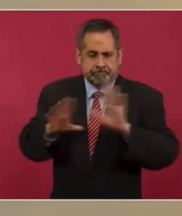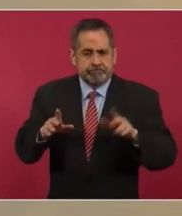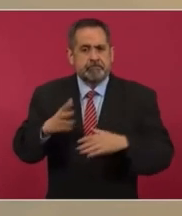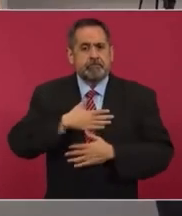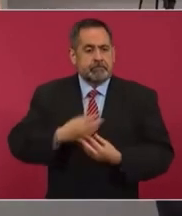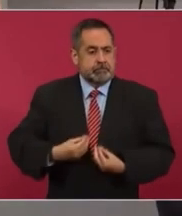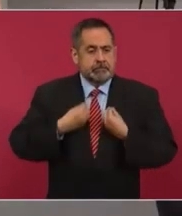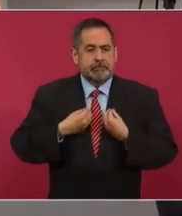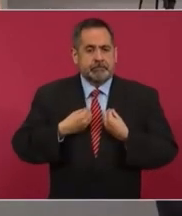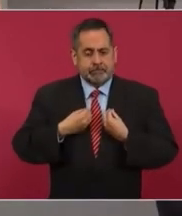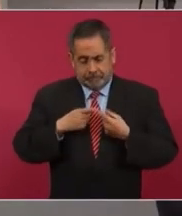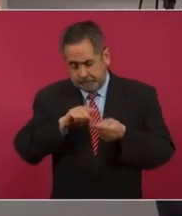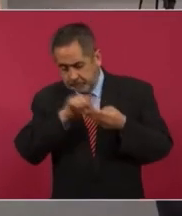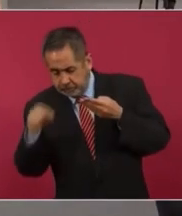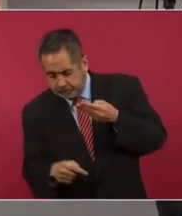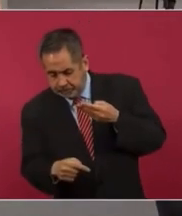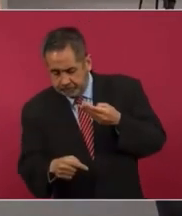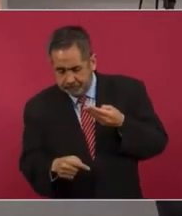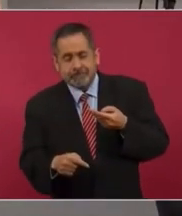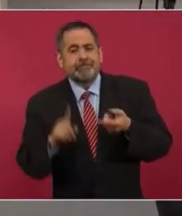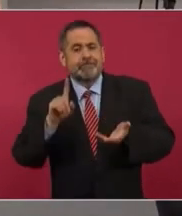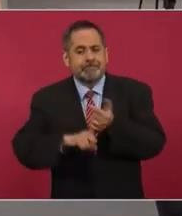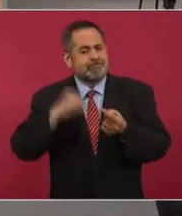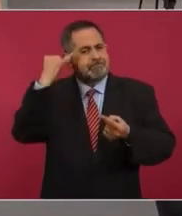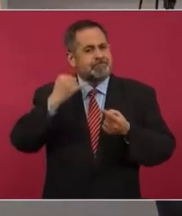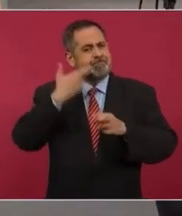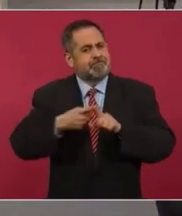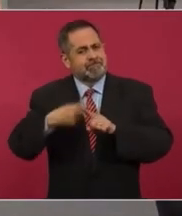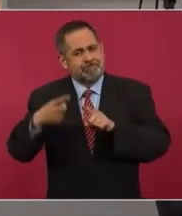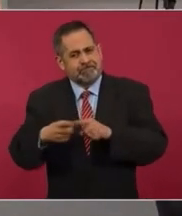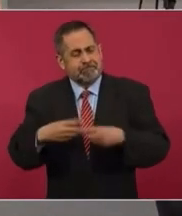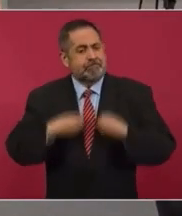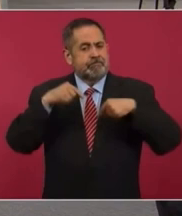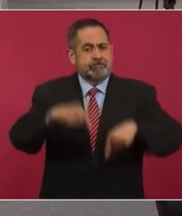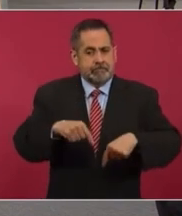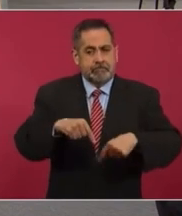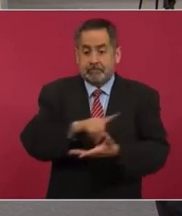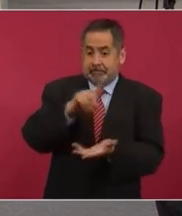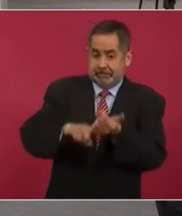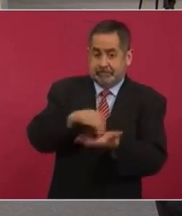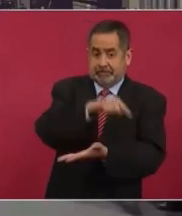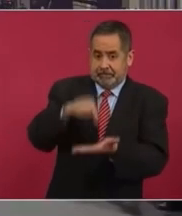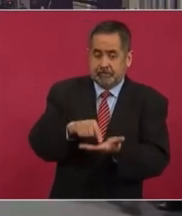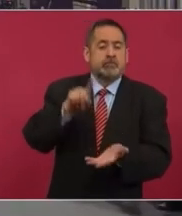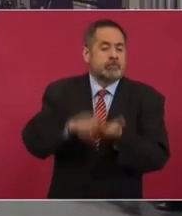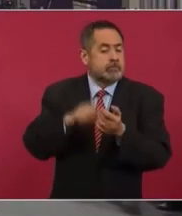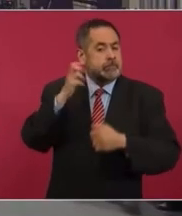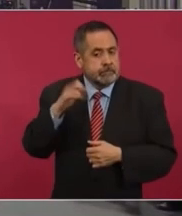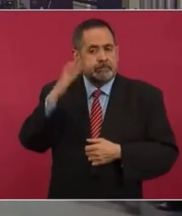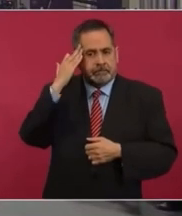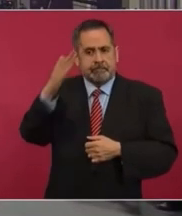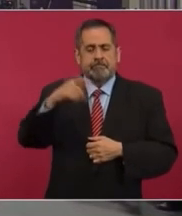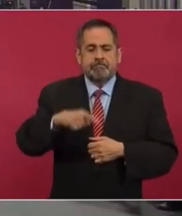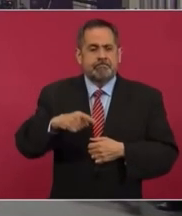vivo sobre los restos de varios imperios, aunque también en el sitio mismo donde se han llevado a cabo